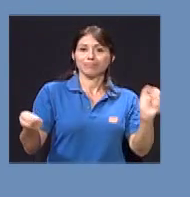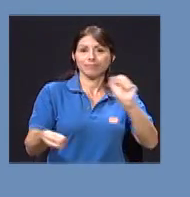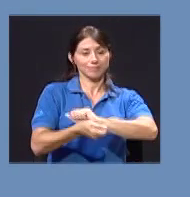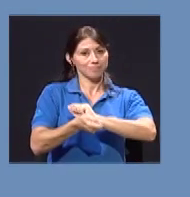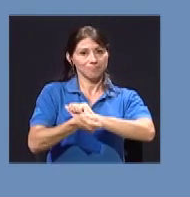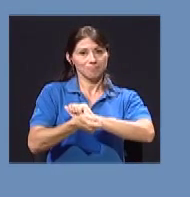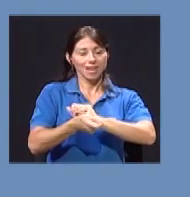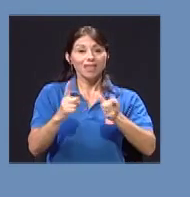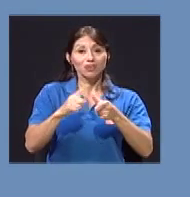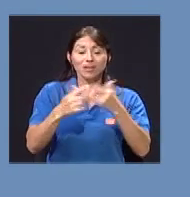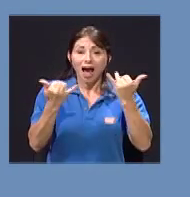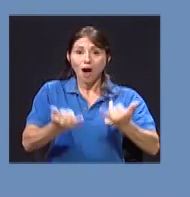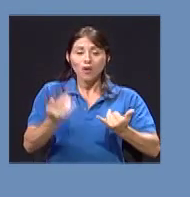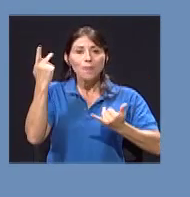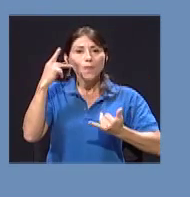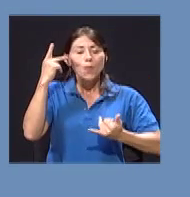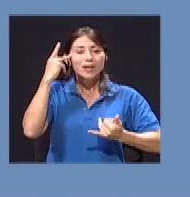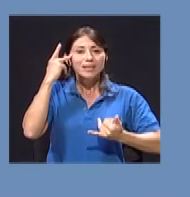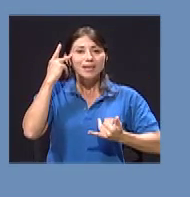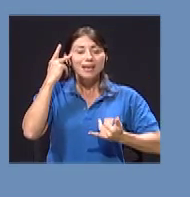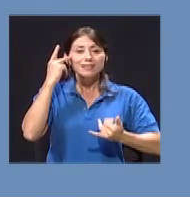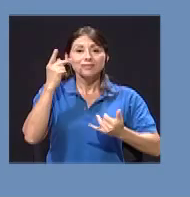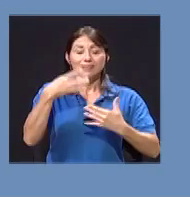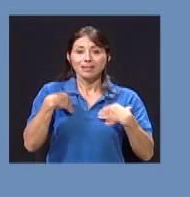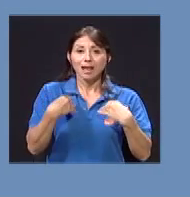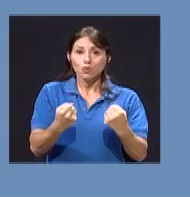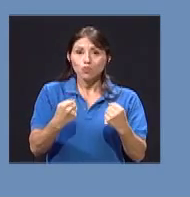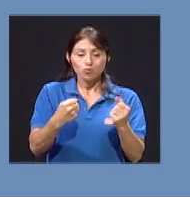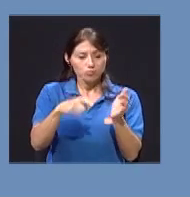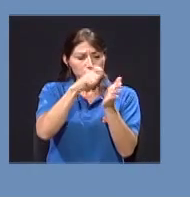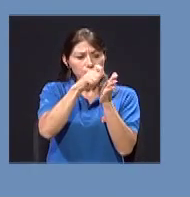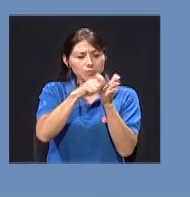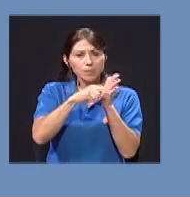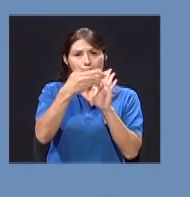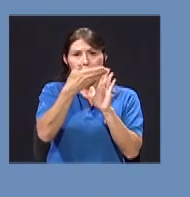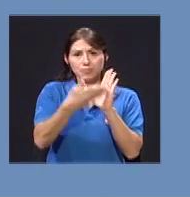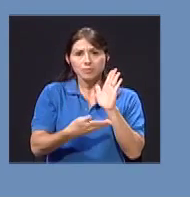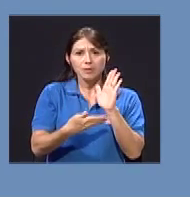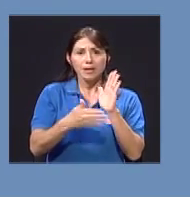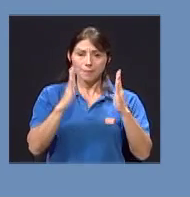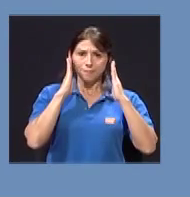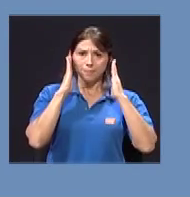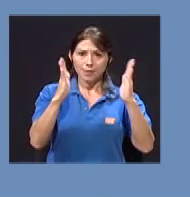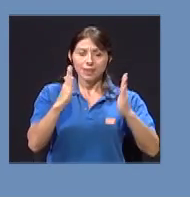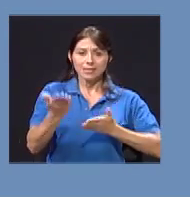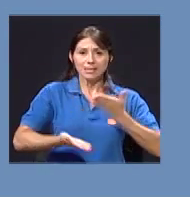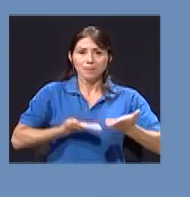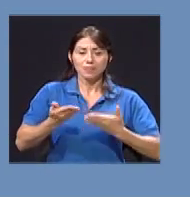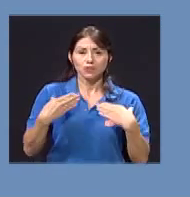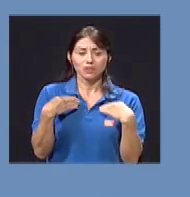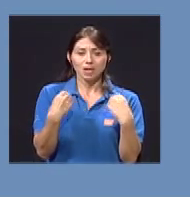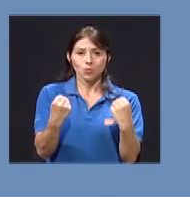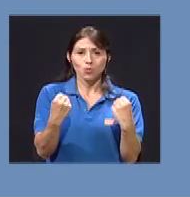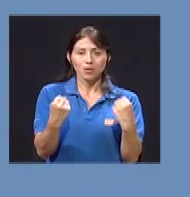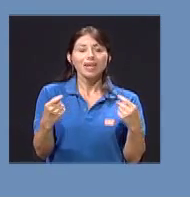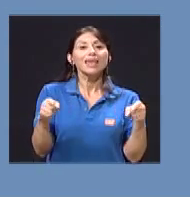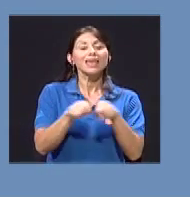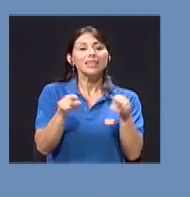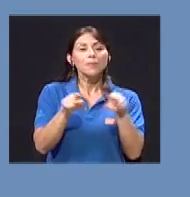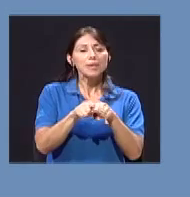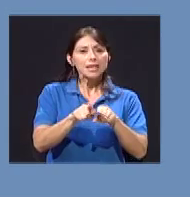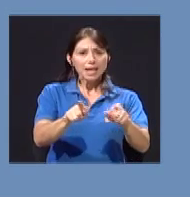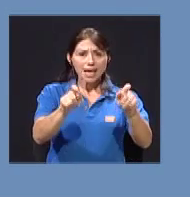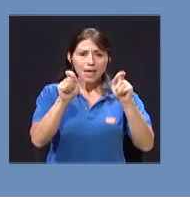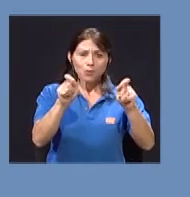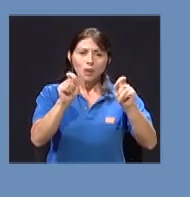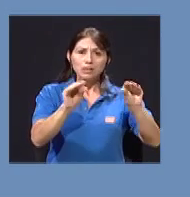drásticamente. Y entonces aquí las políticas de salud se están dirigiendo tanto a la prestación de los servicios de salud